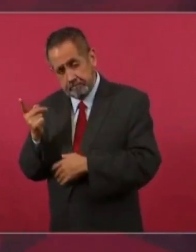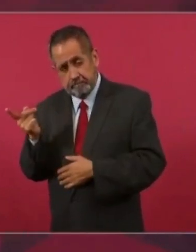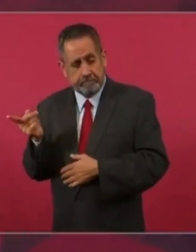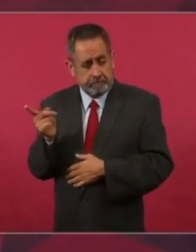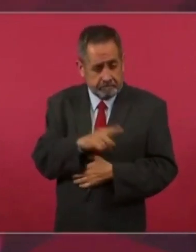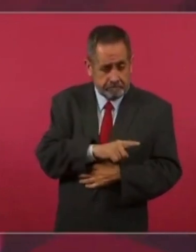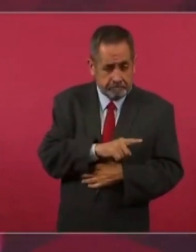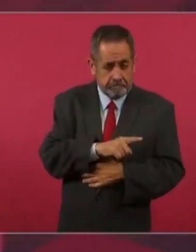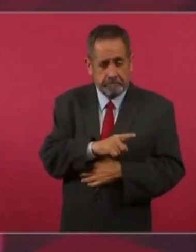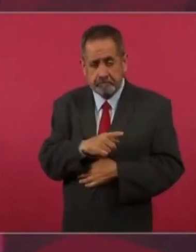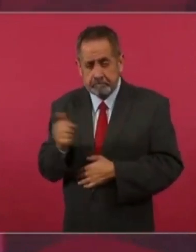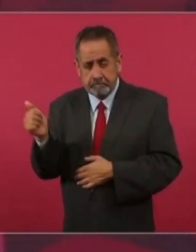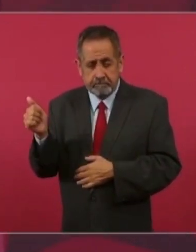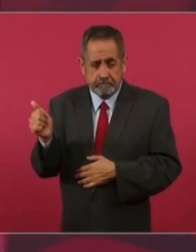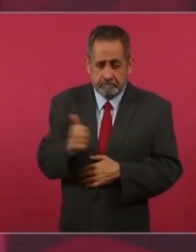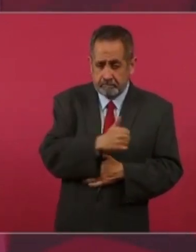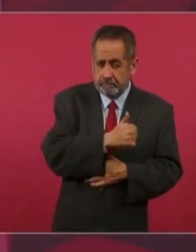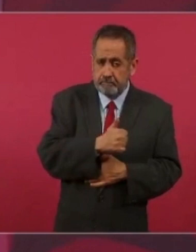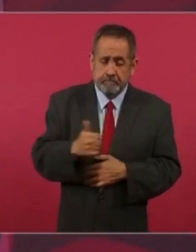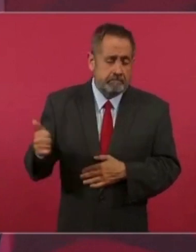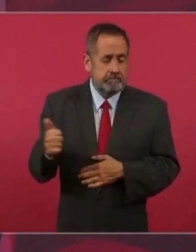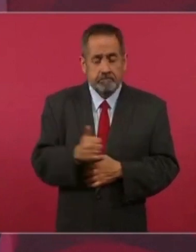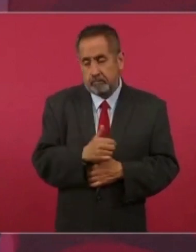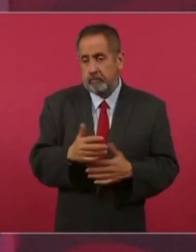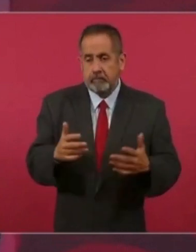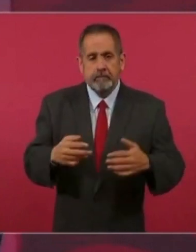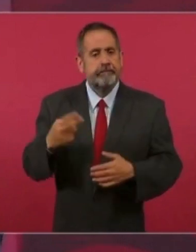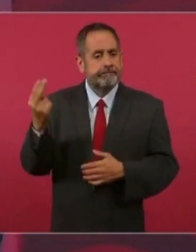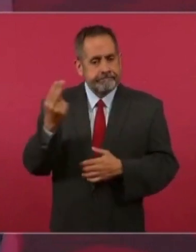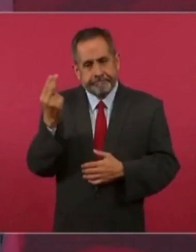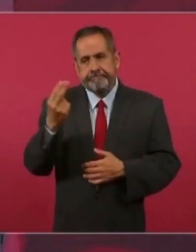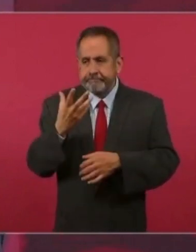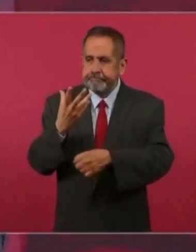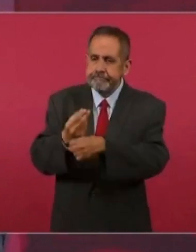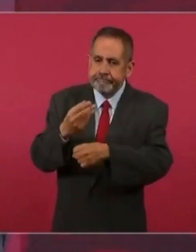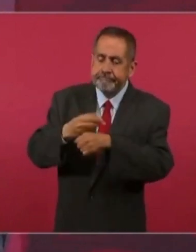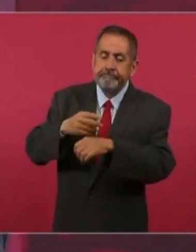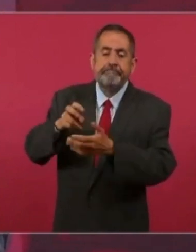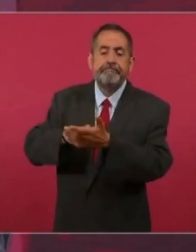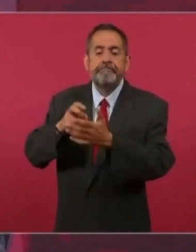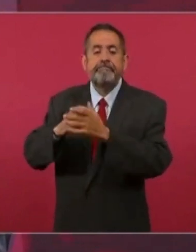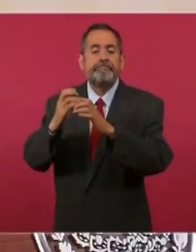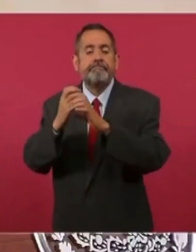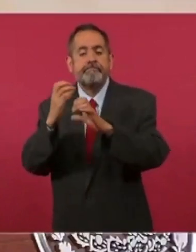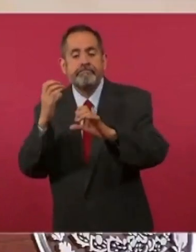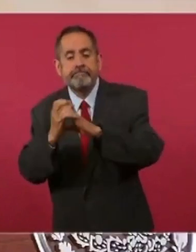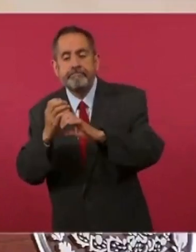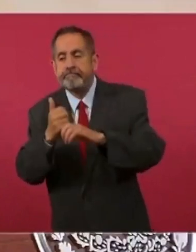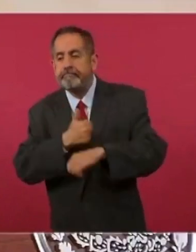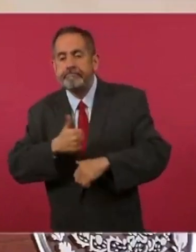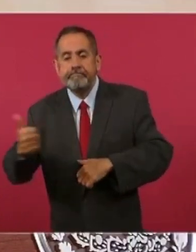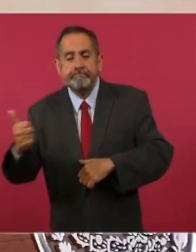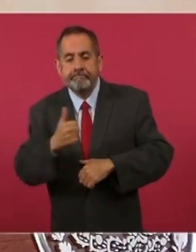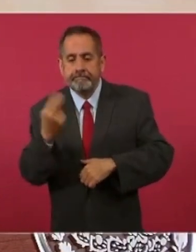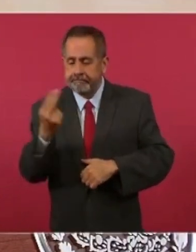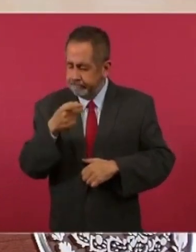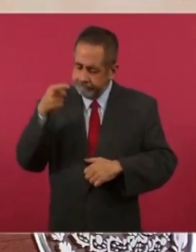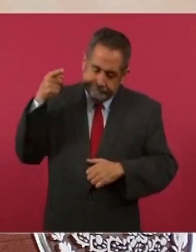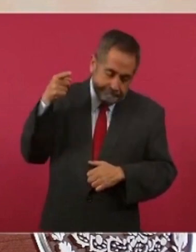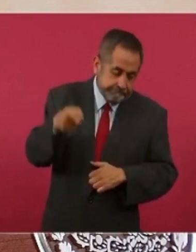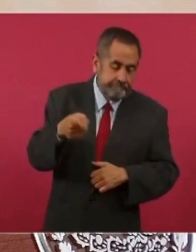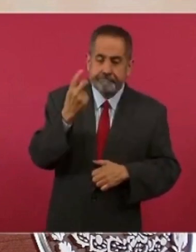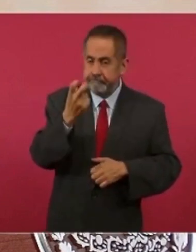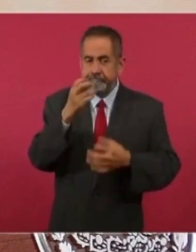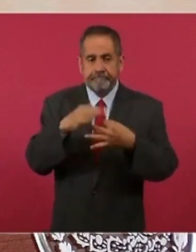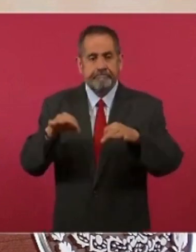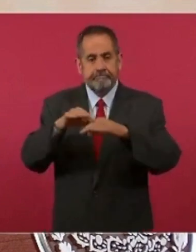Hay necesidad de seguir mejorando todo el sistema de transporte público. Eso es